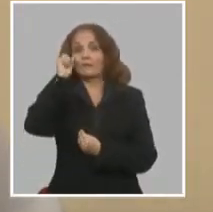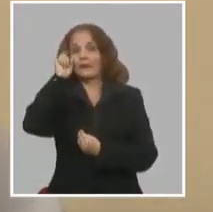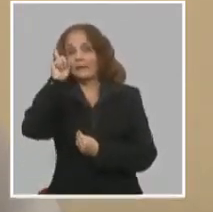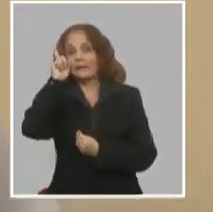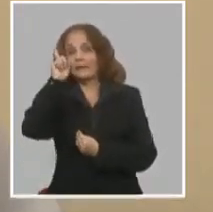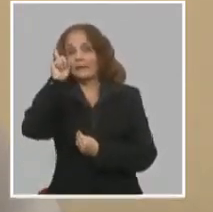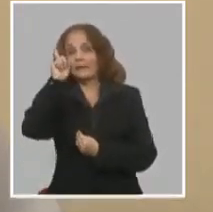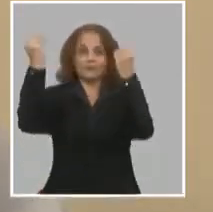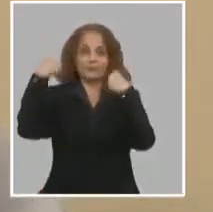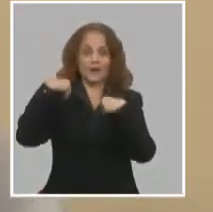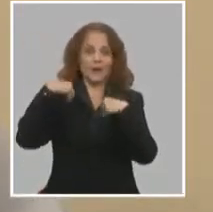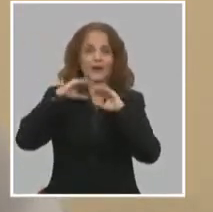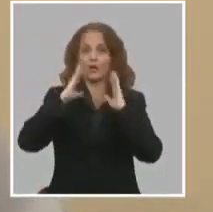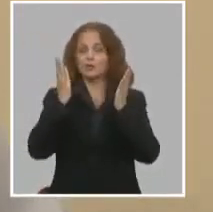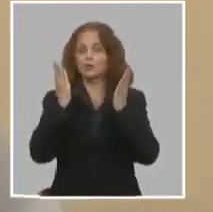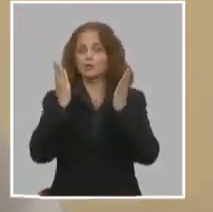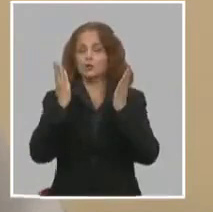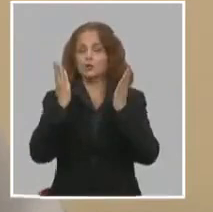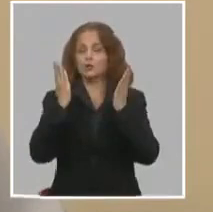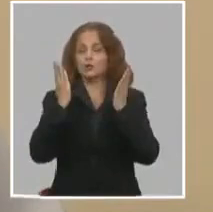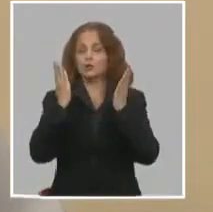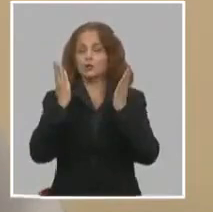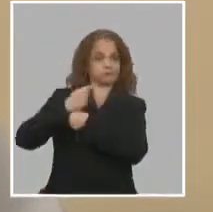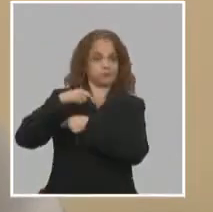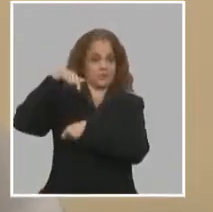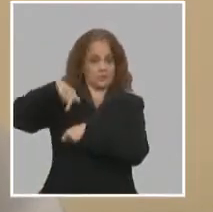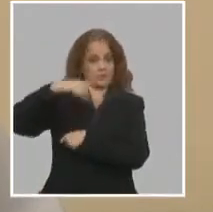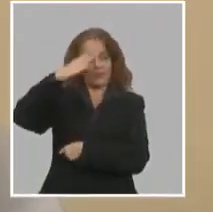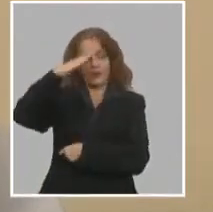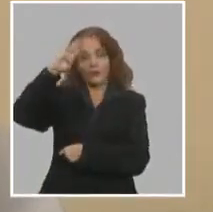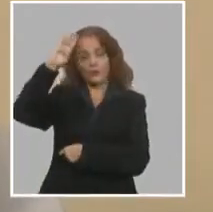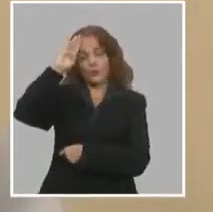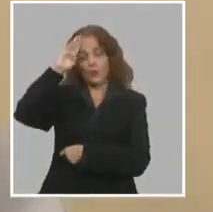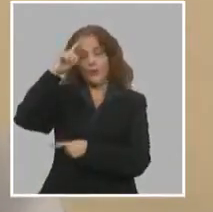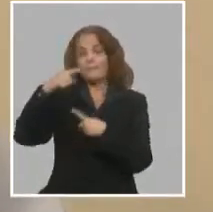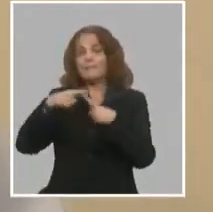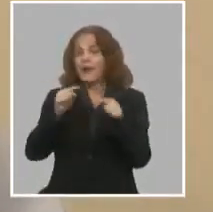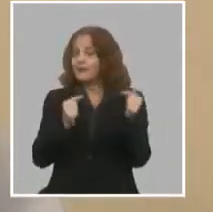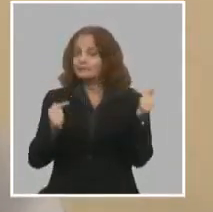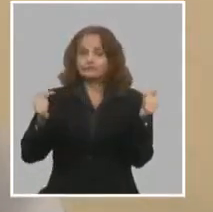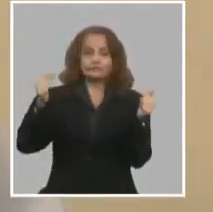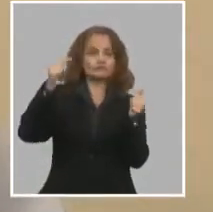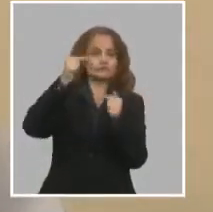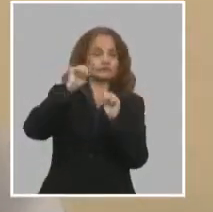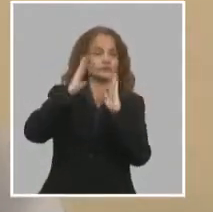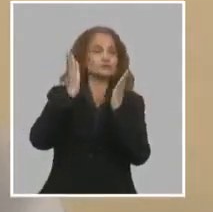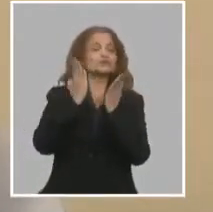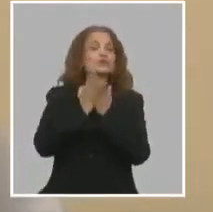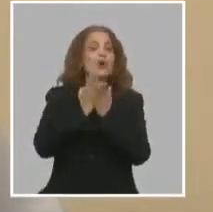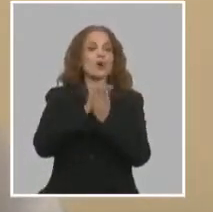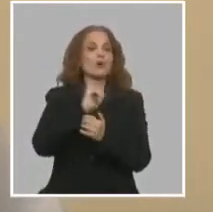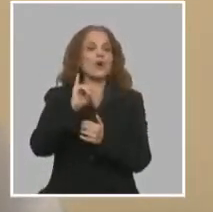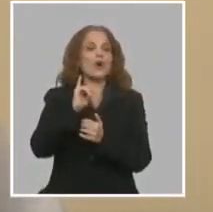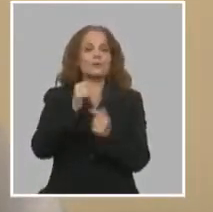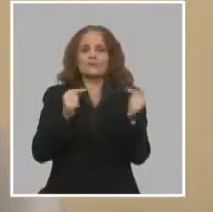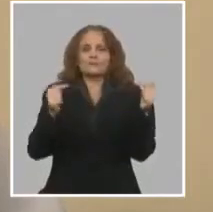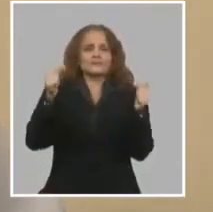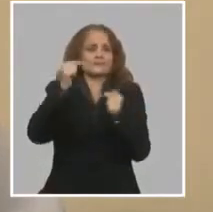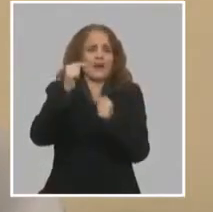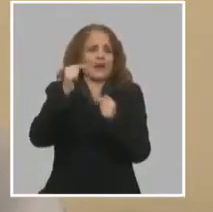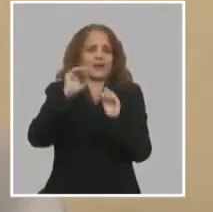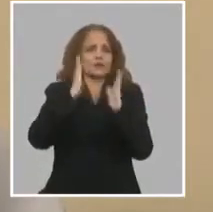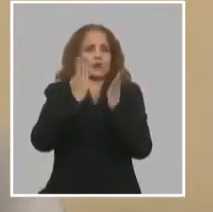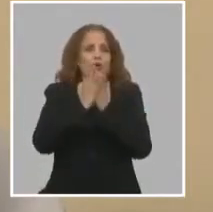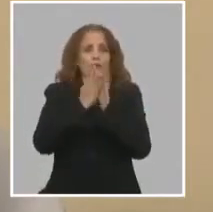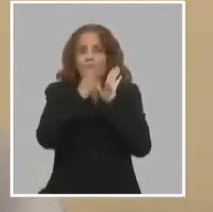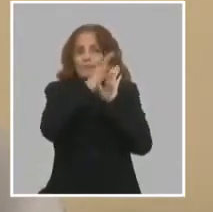de lo aprendido, la formación, por un principio muy grande que tiene nuestro sistema, que es el humanismo,